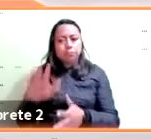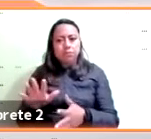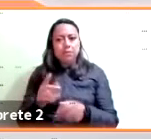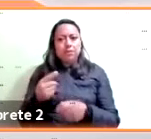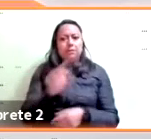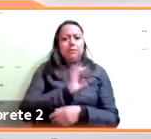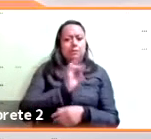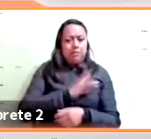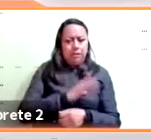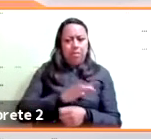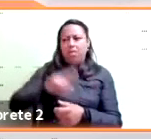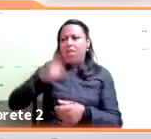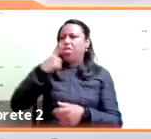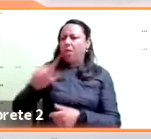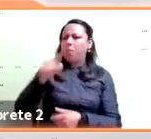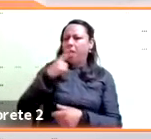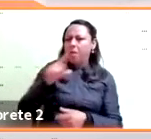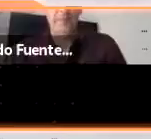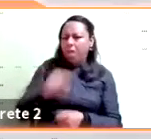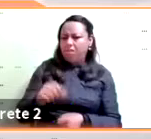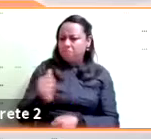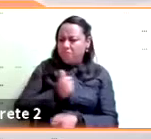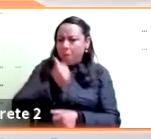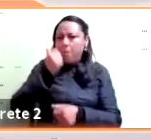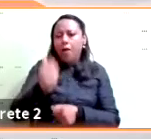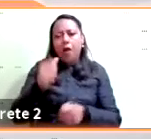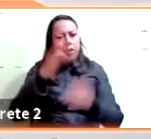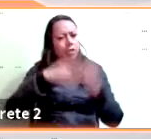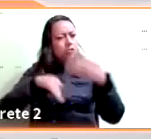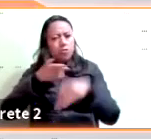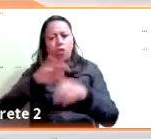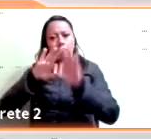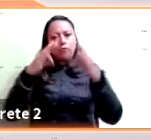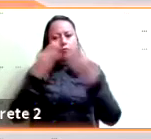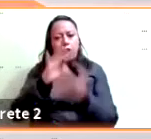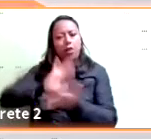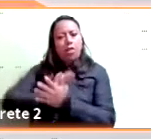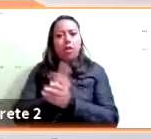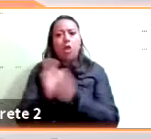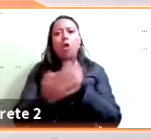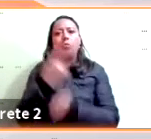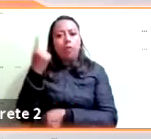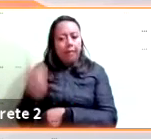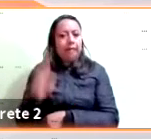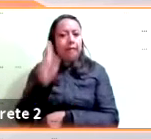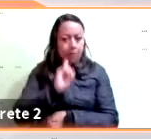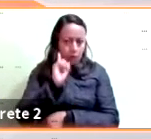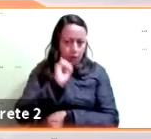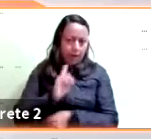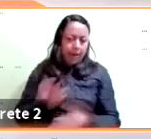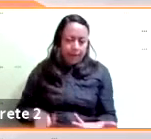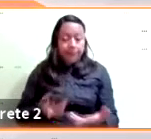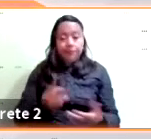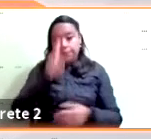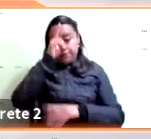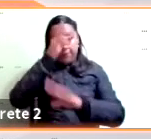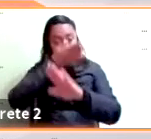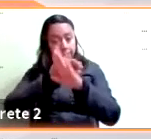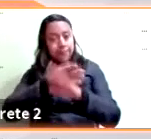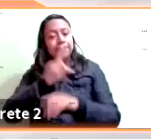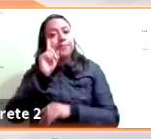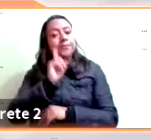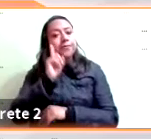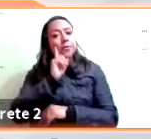humillaciones, la explotación y todo tipo de discriminación por condición de género. La violencia contra las mujeres representa